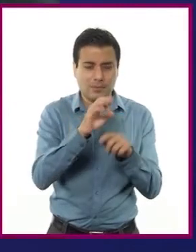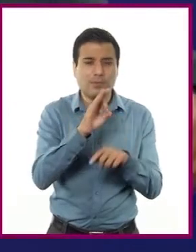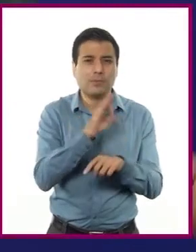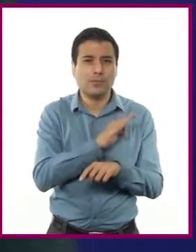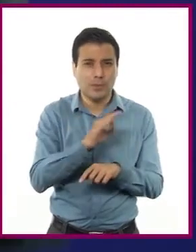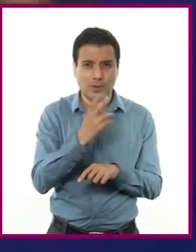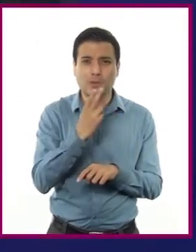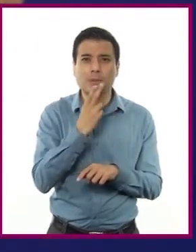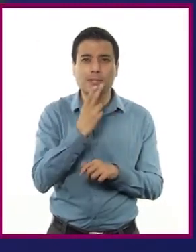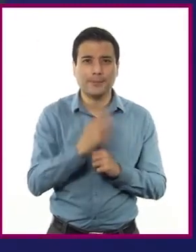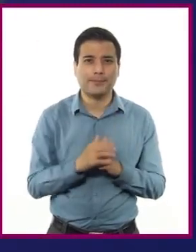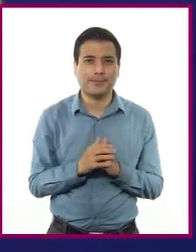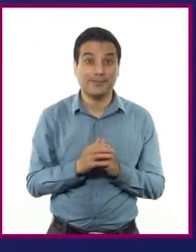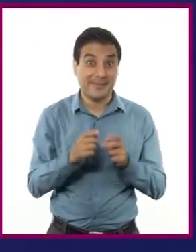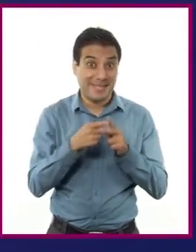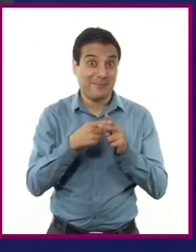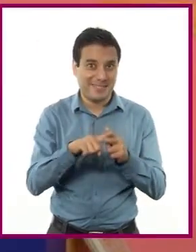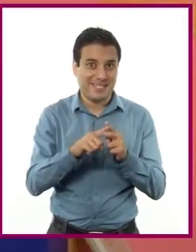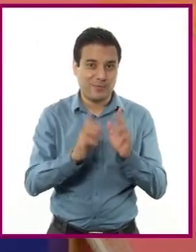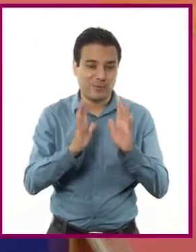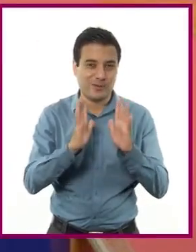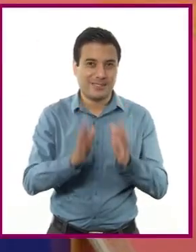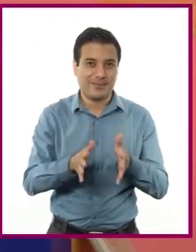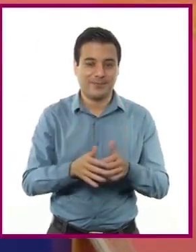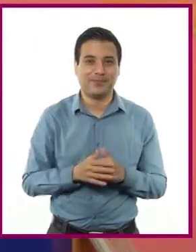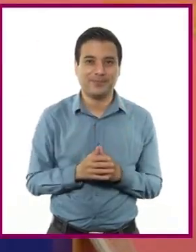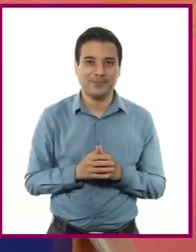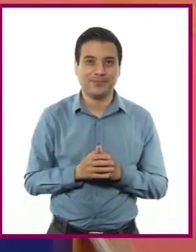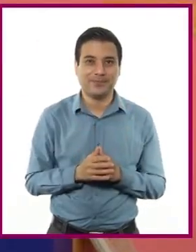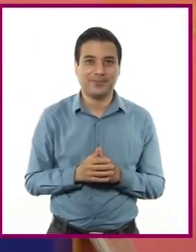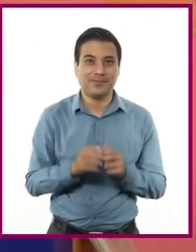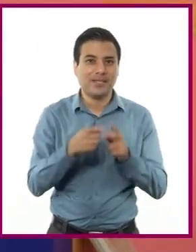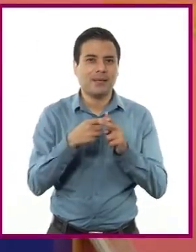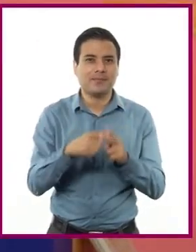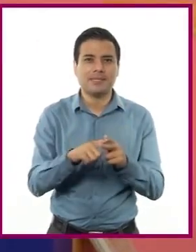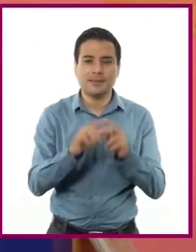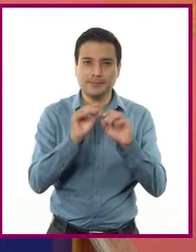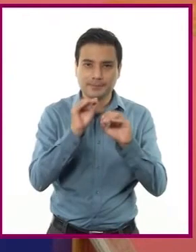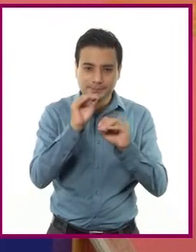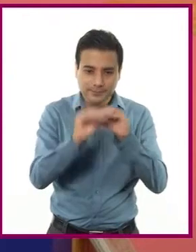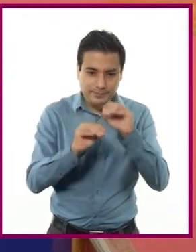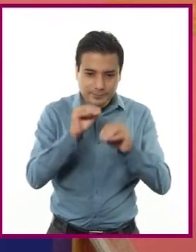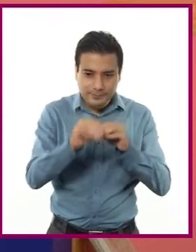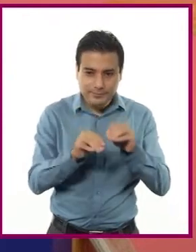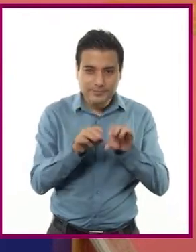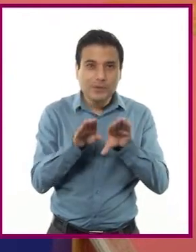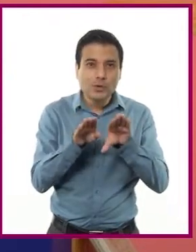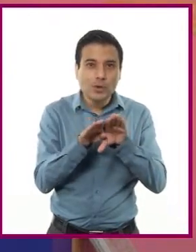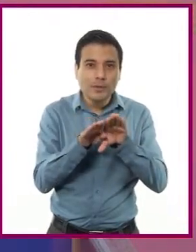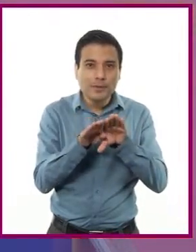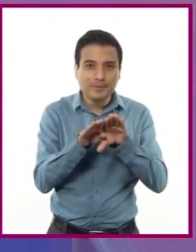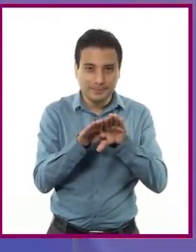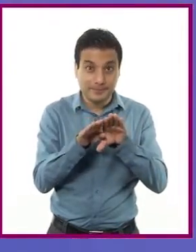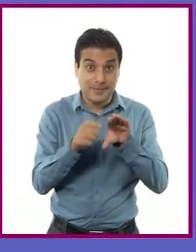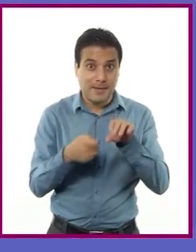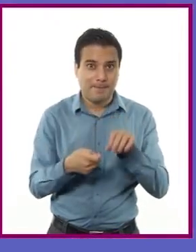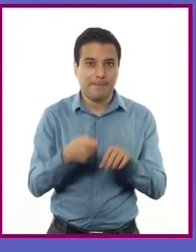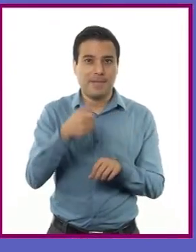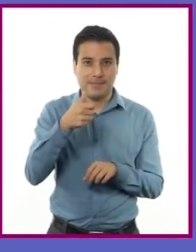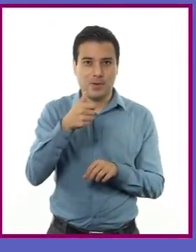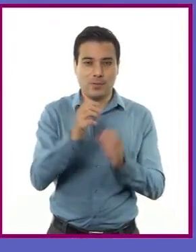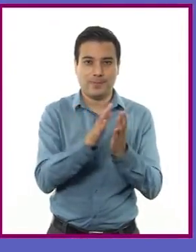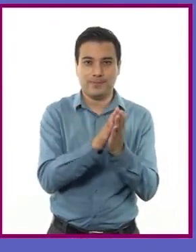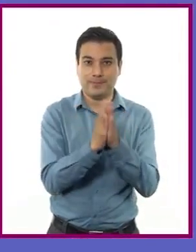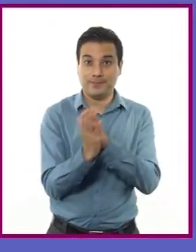glosario. ¡Comencemos! Comiencen su folleto elaborando una portada con sus